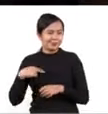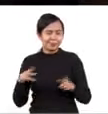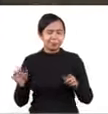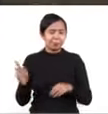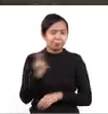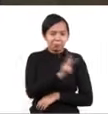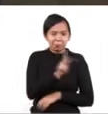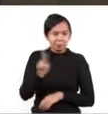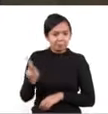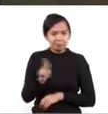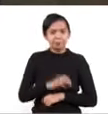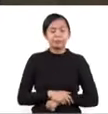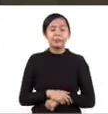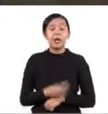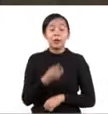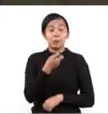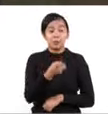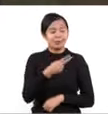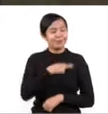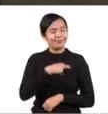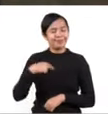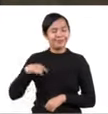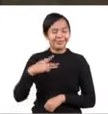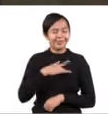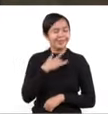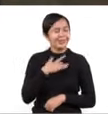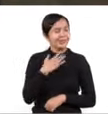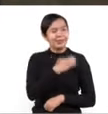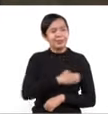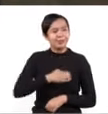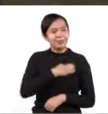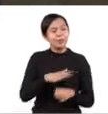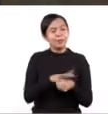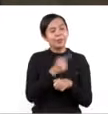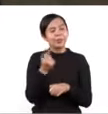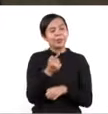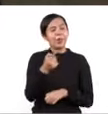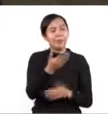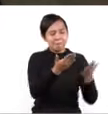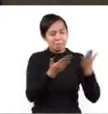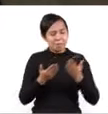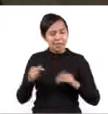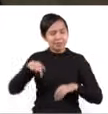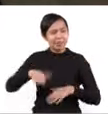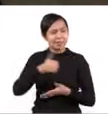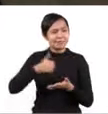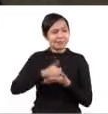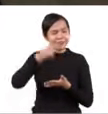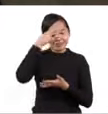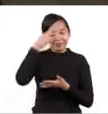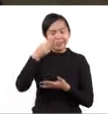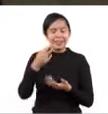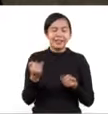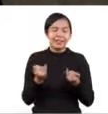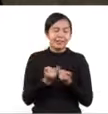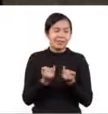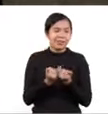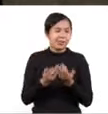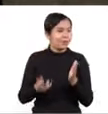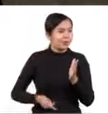razones es que nos da gusto su presencia en esta Ciudad de México y reiteramos que nuestra